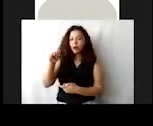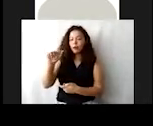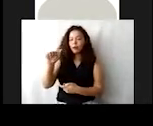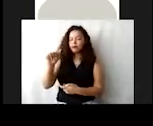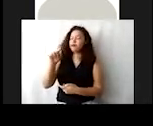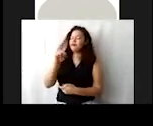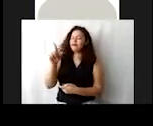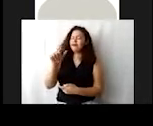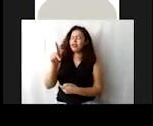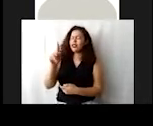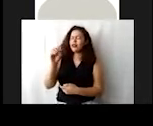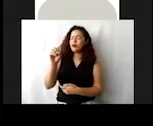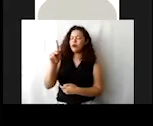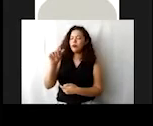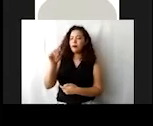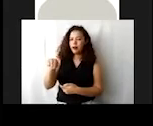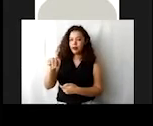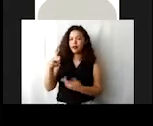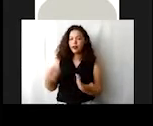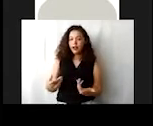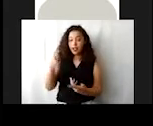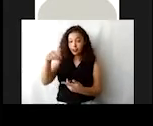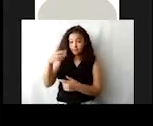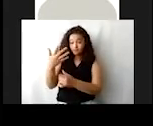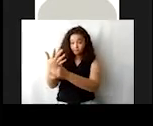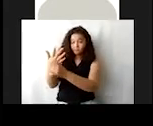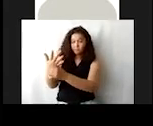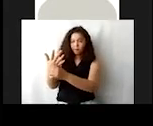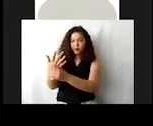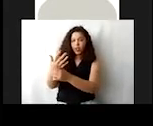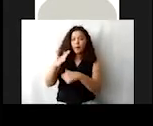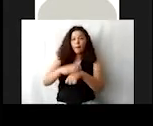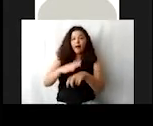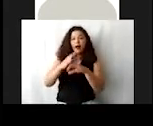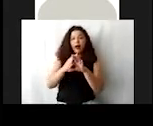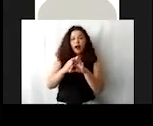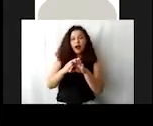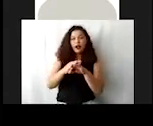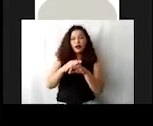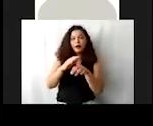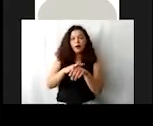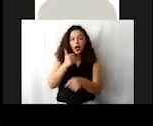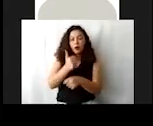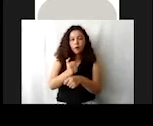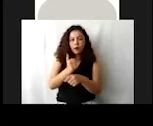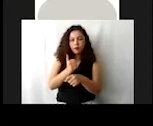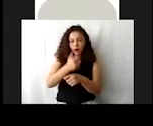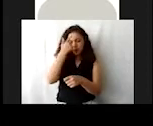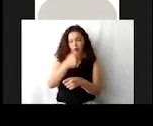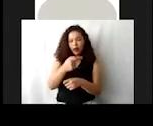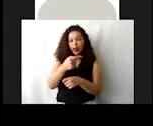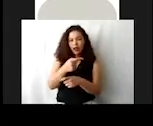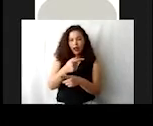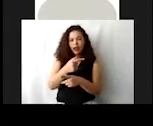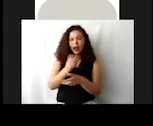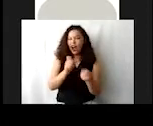Y me comentaba que dentro de los principales delitos o infracciones por defraudación fiscal, que